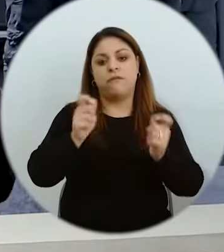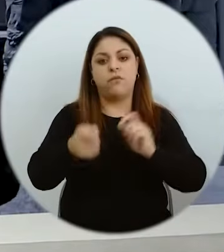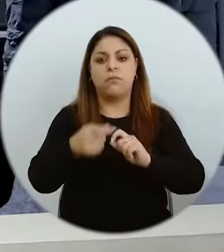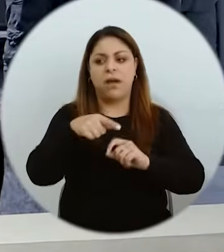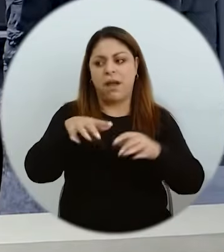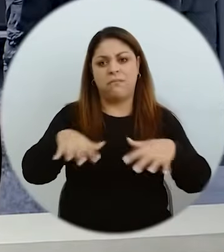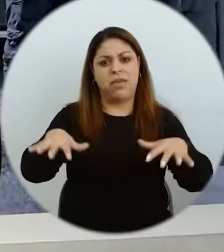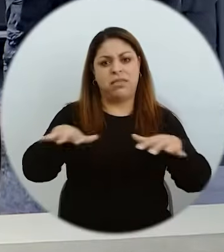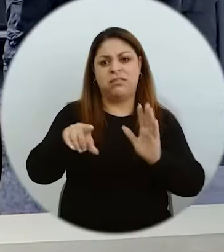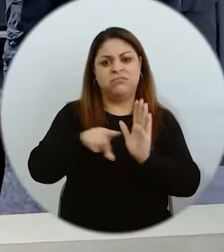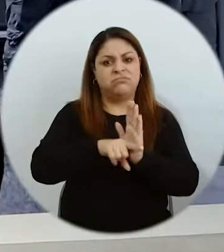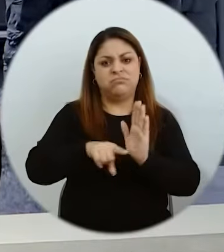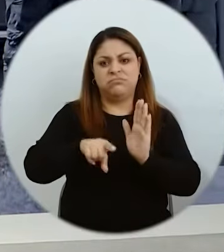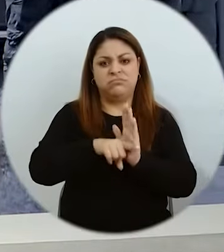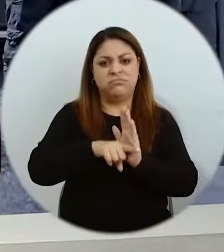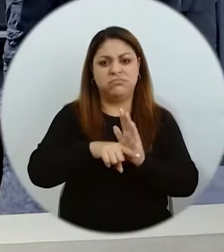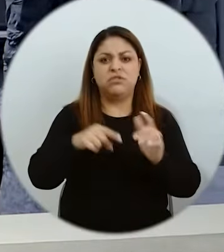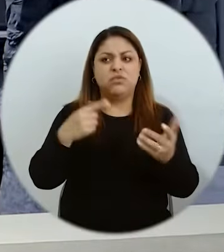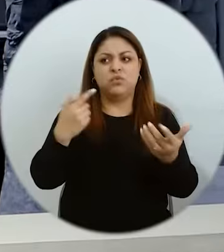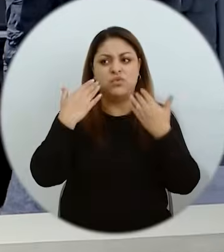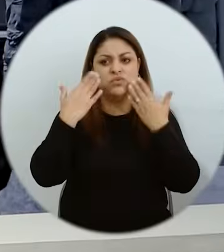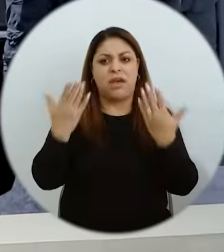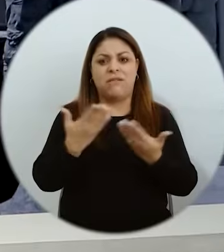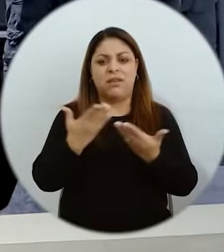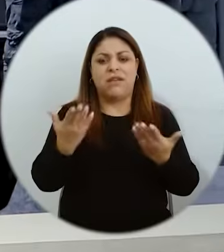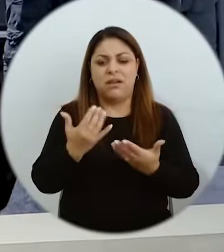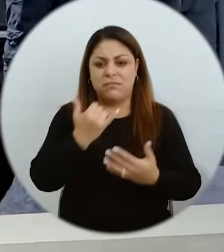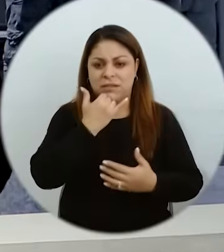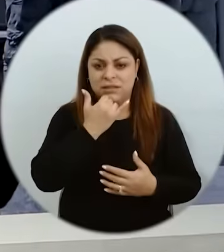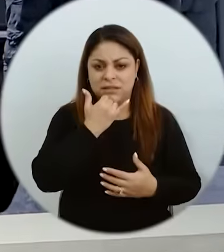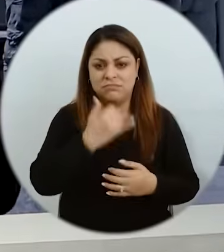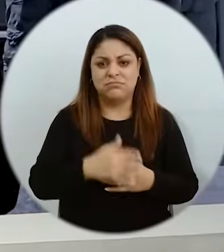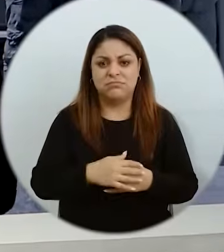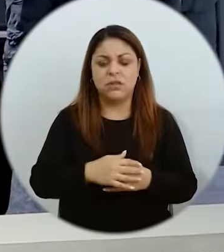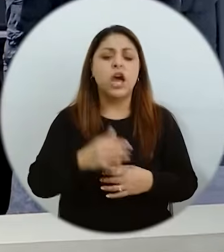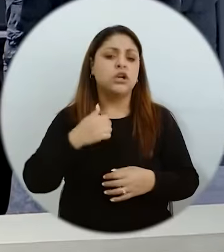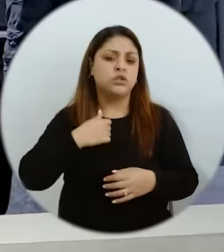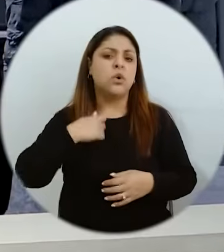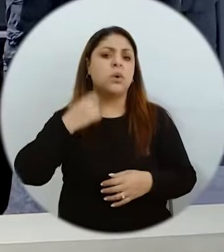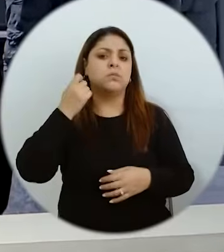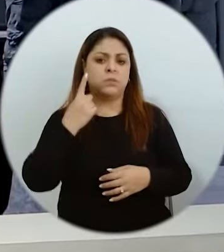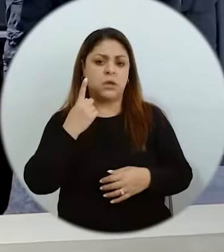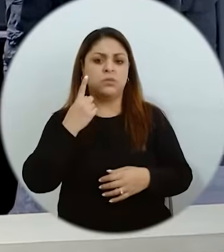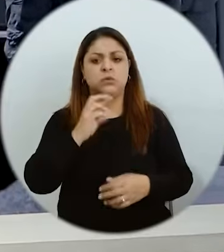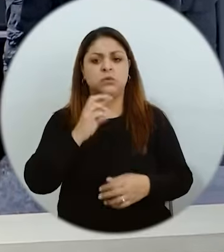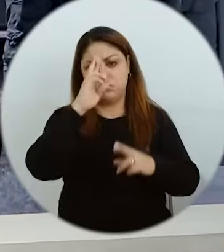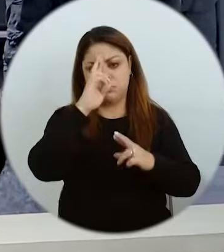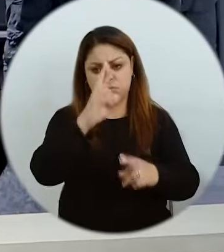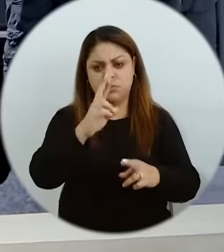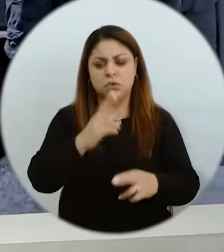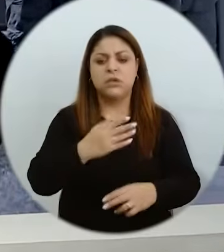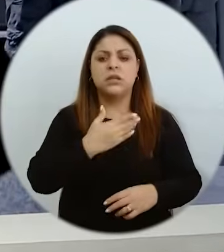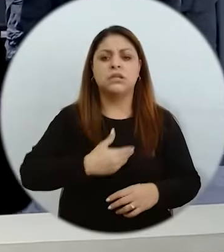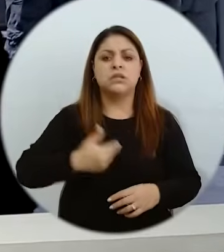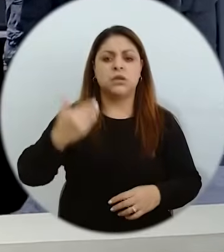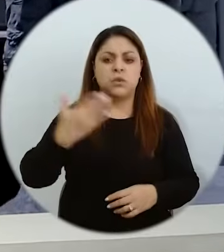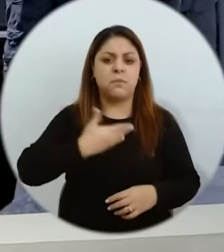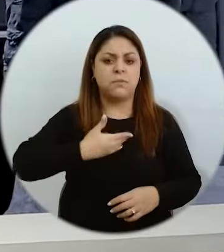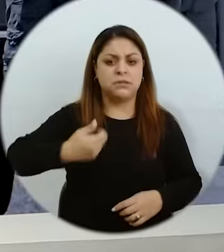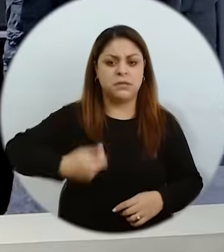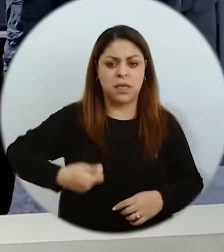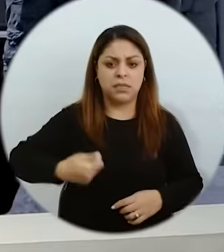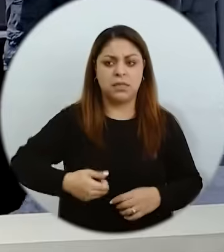muy difícil hablar de reforma en ese ambiente, porque entonces uno no sabe qué va a pasar. Comprendo bien y